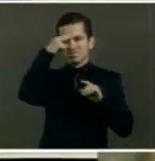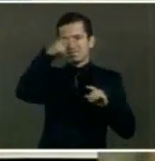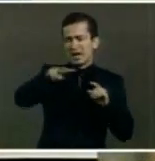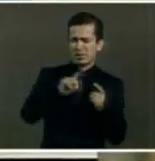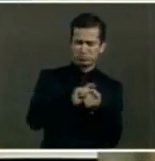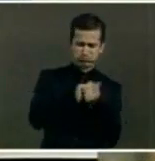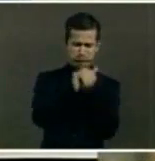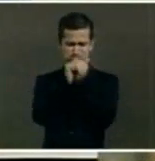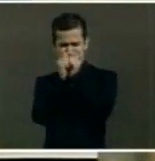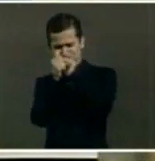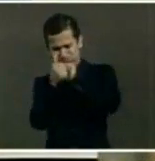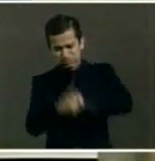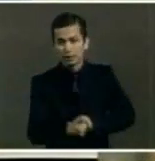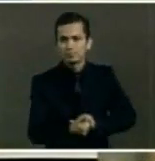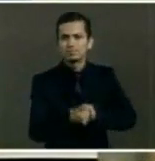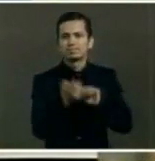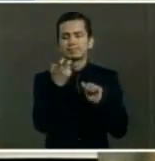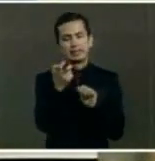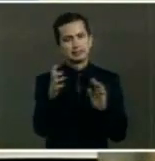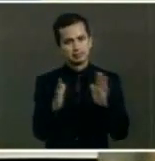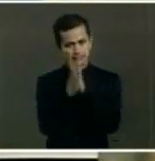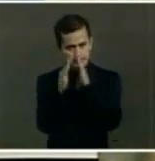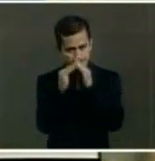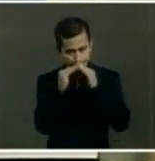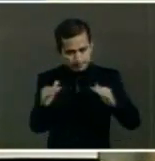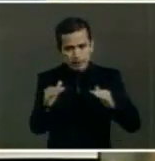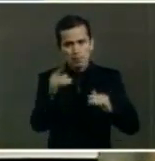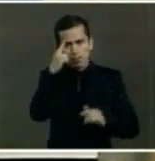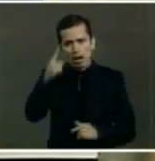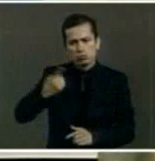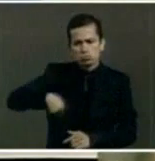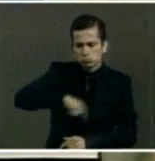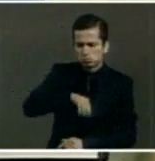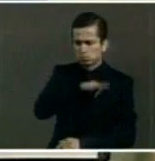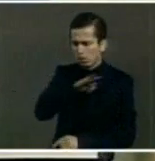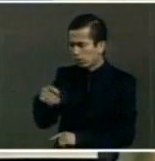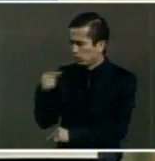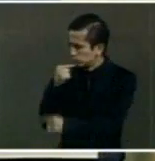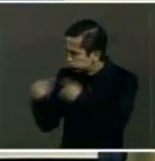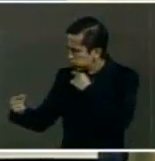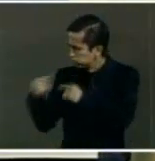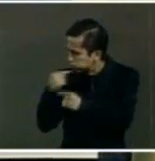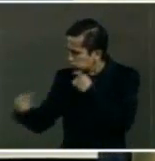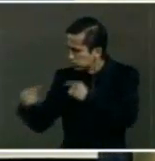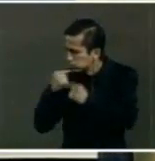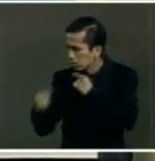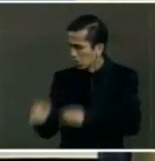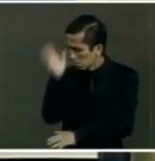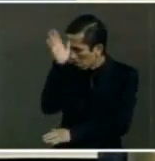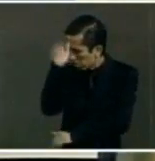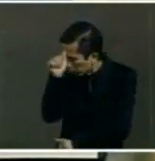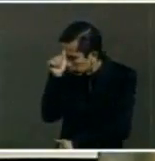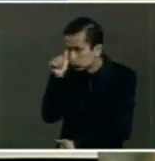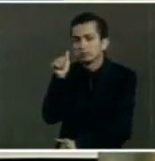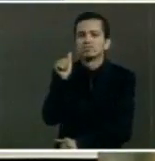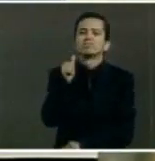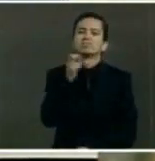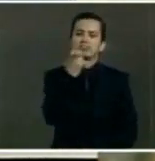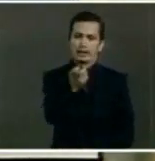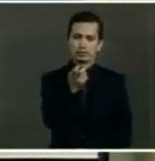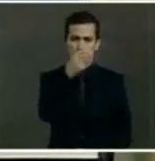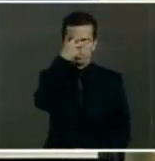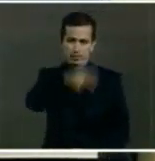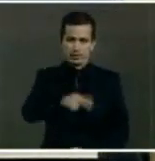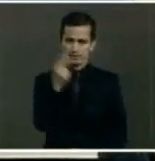espacio idóneo para entablar un diálogo constructivo y llegar a los acuerdos que México necesita. La democracia